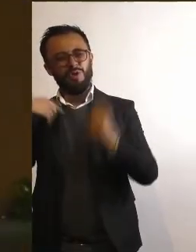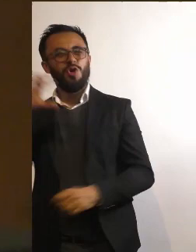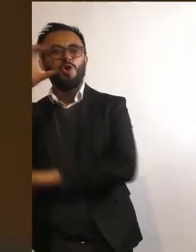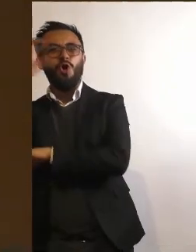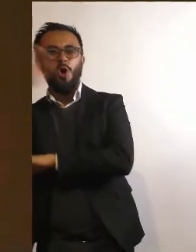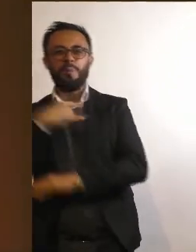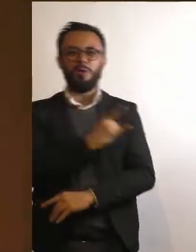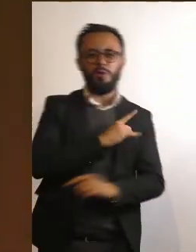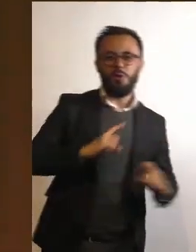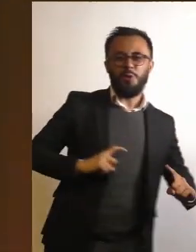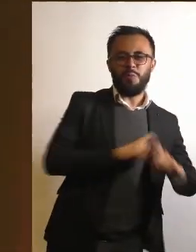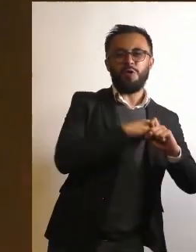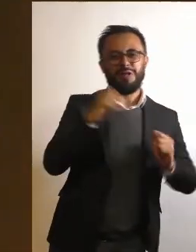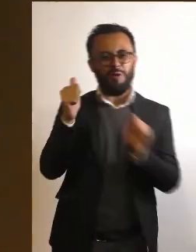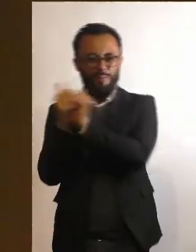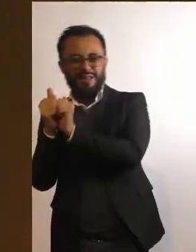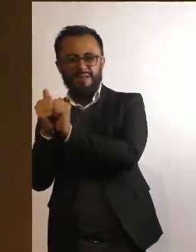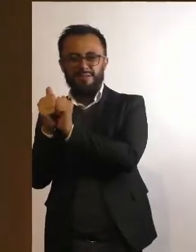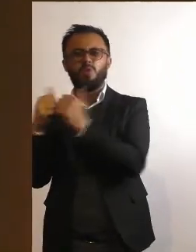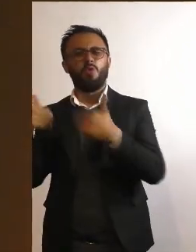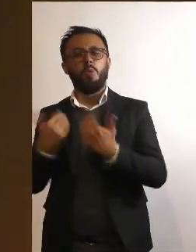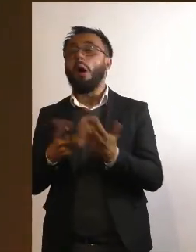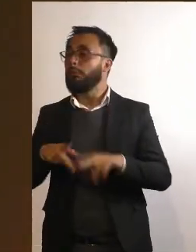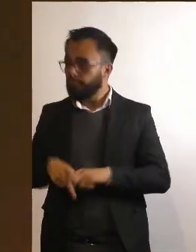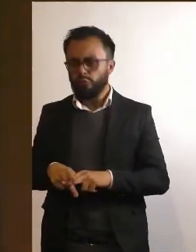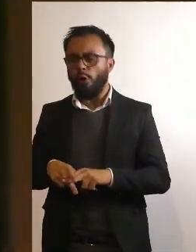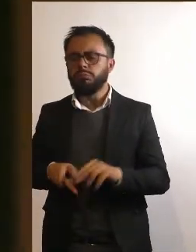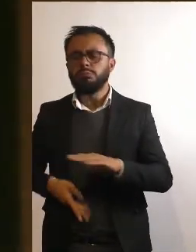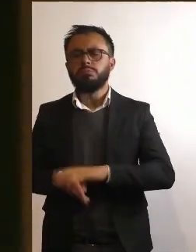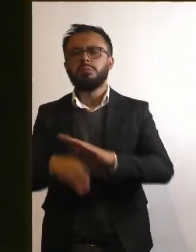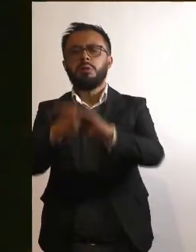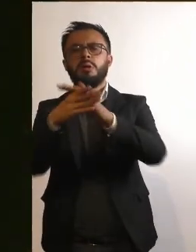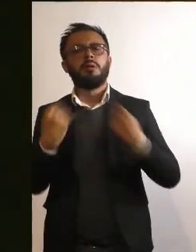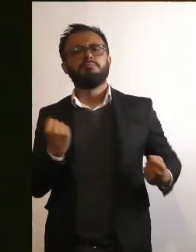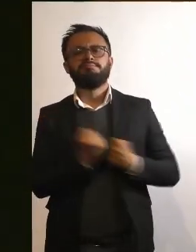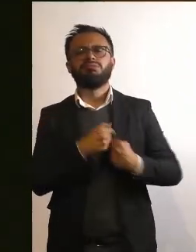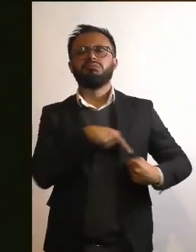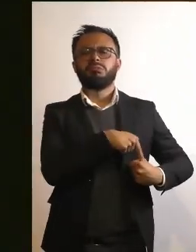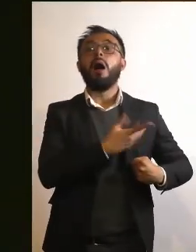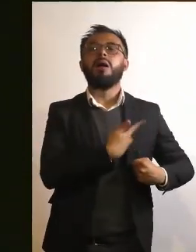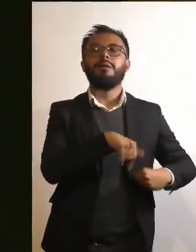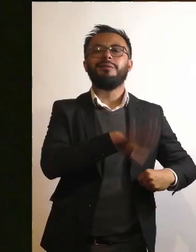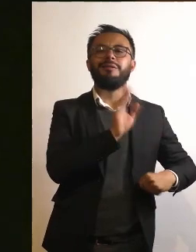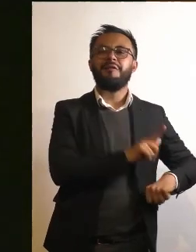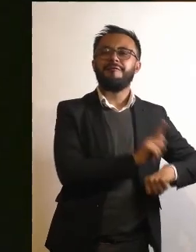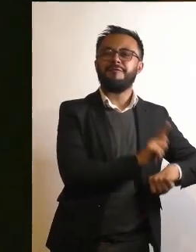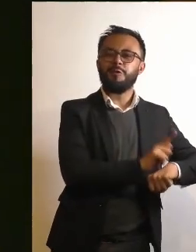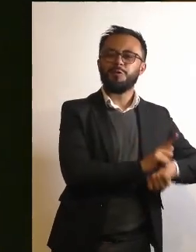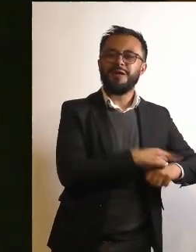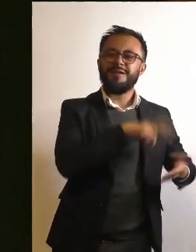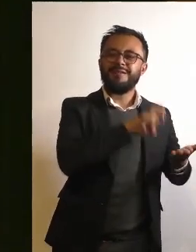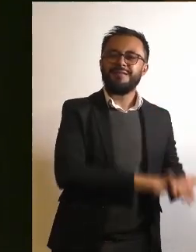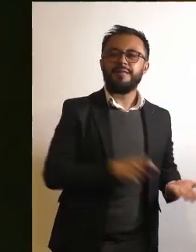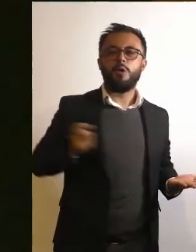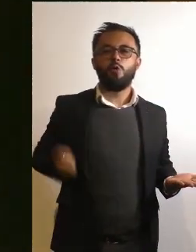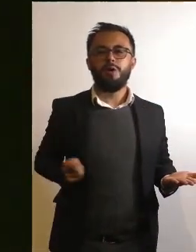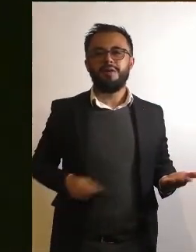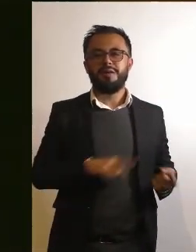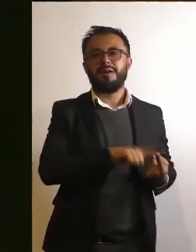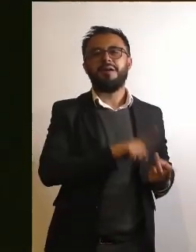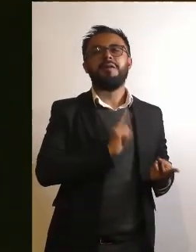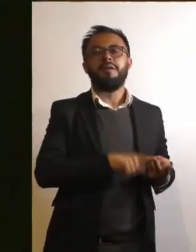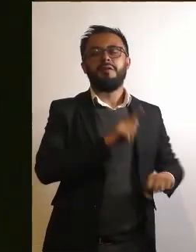por la Facultad de Ciencias Jurídicas y la Facultad de Ciencias Económicas. Entonces, decanos, por favor, vamos